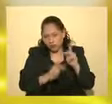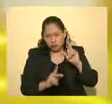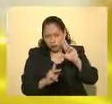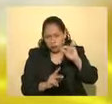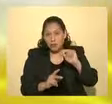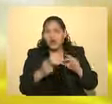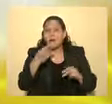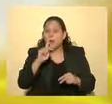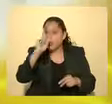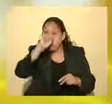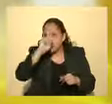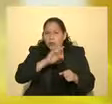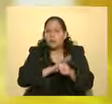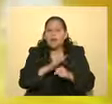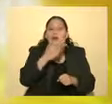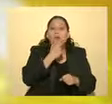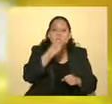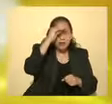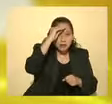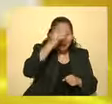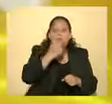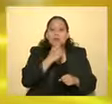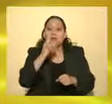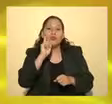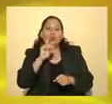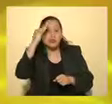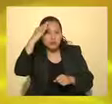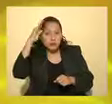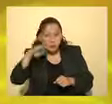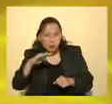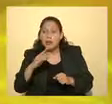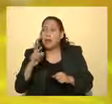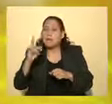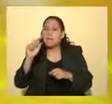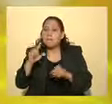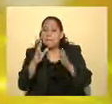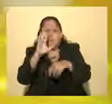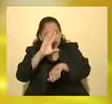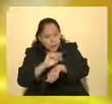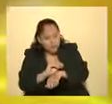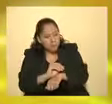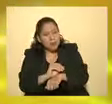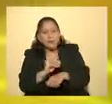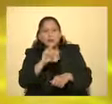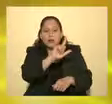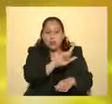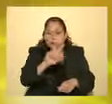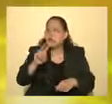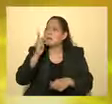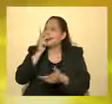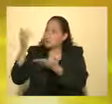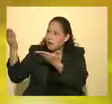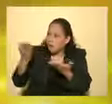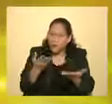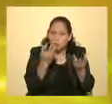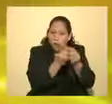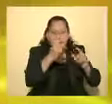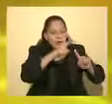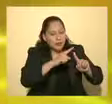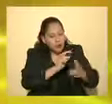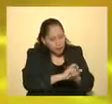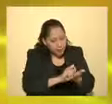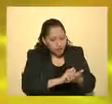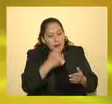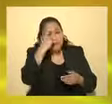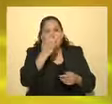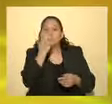recomendable? Señora, señor, deje que el otro padre participe entre semana para hacer la tarea, para que vaya por